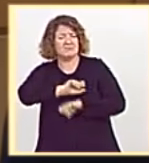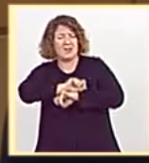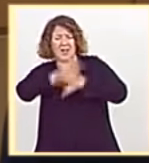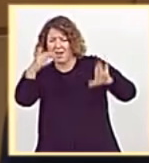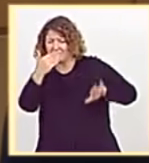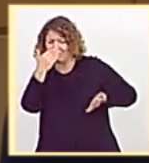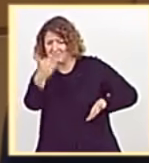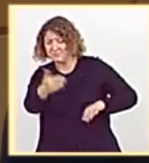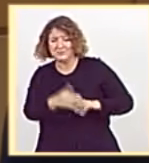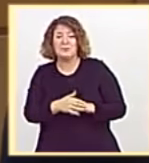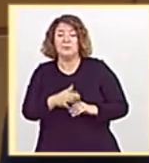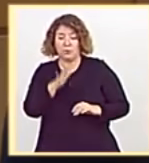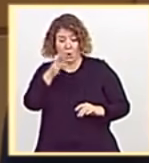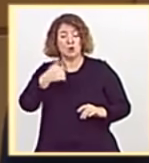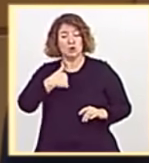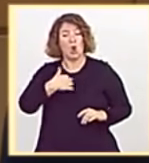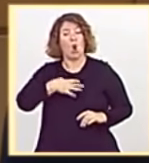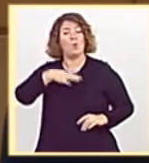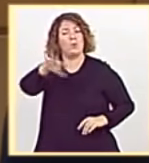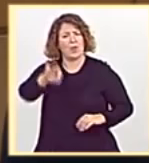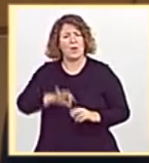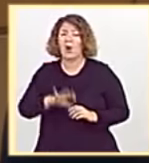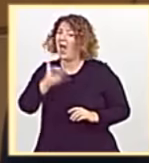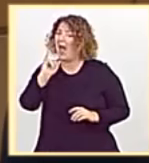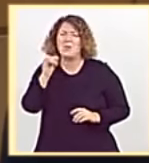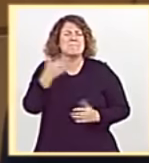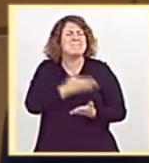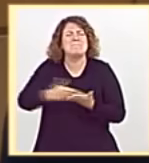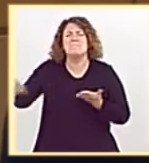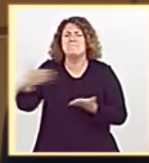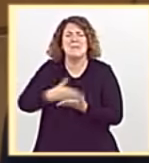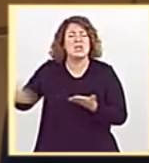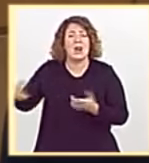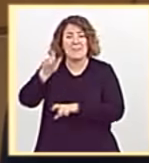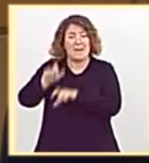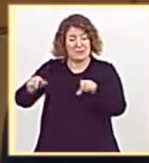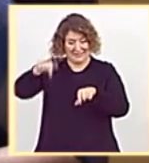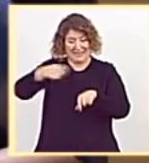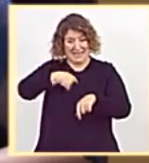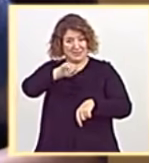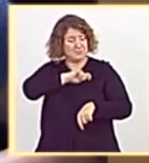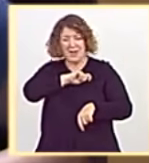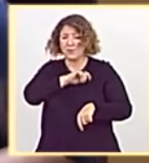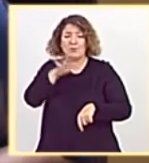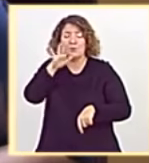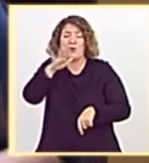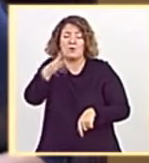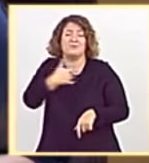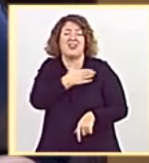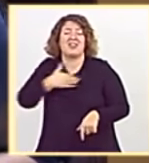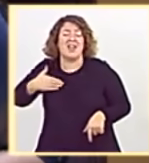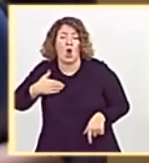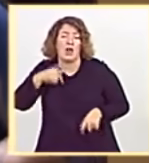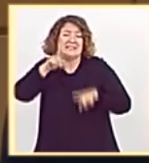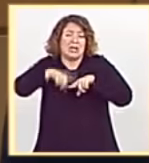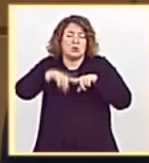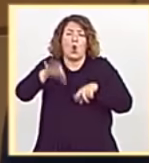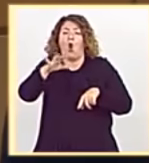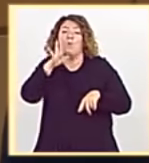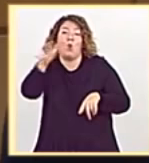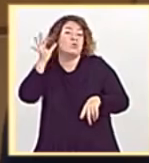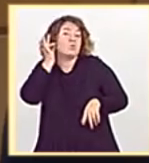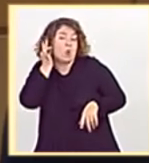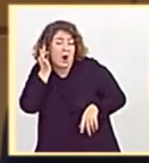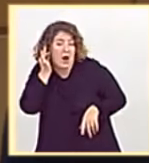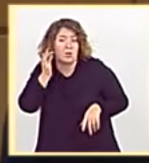Se lo digo con esta claridad porque yo puedo permitírmelo, pero hay millones de personas en este país que por su orientación sexual o por ser mujeres